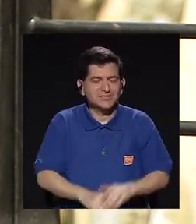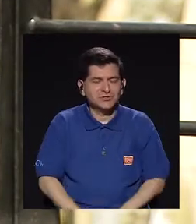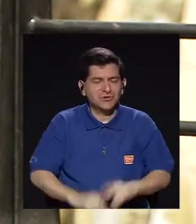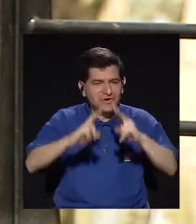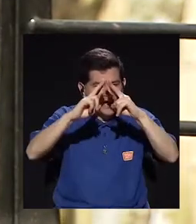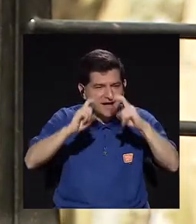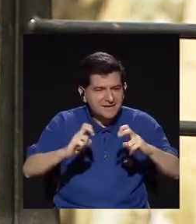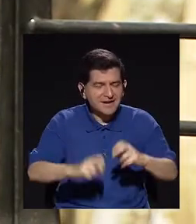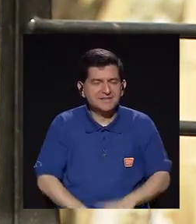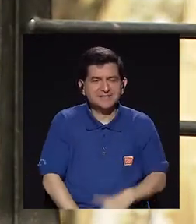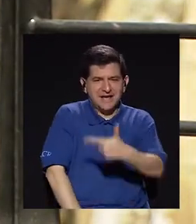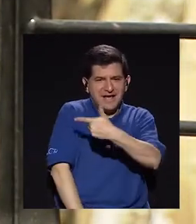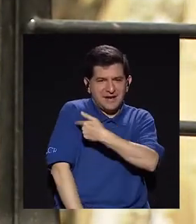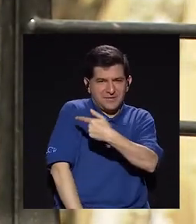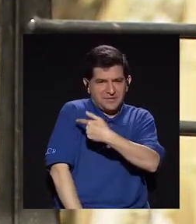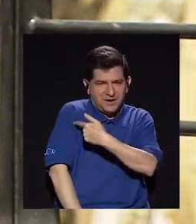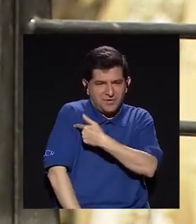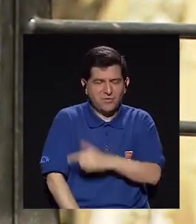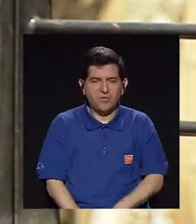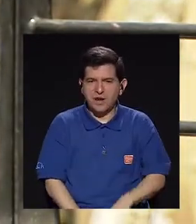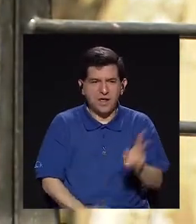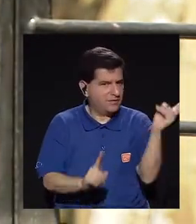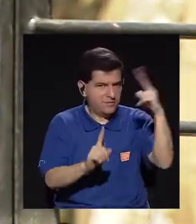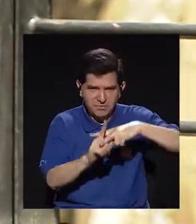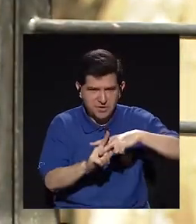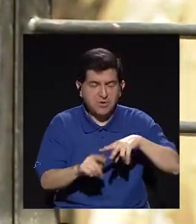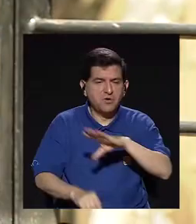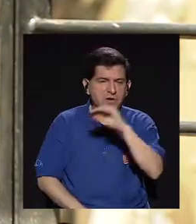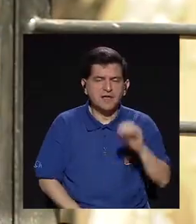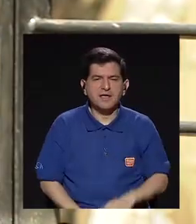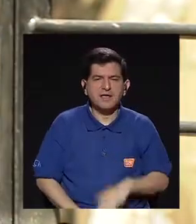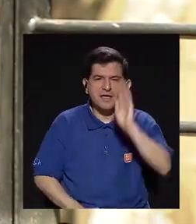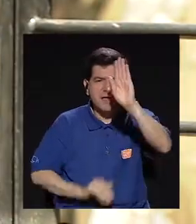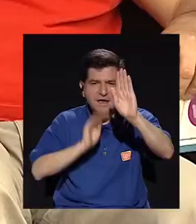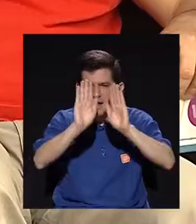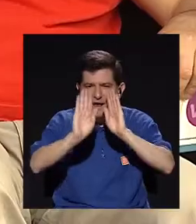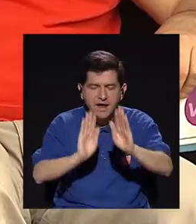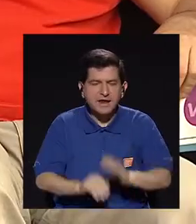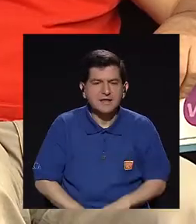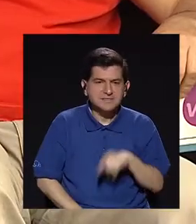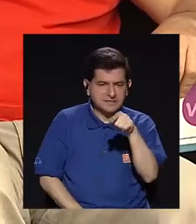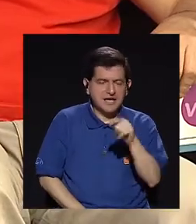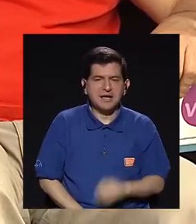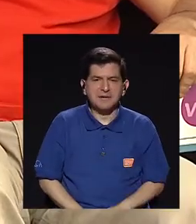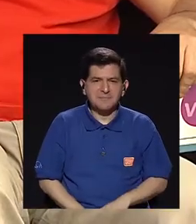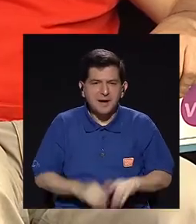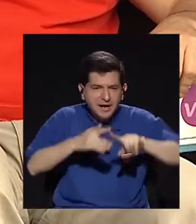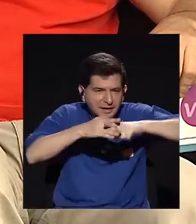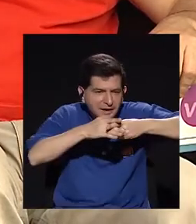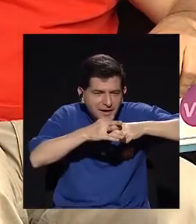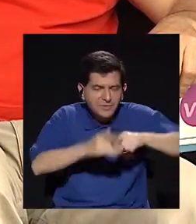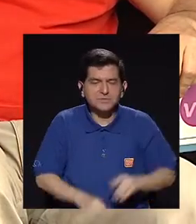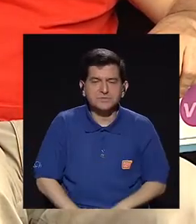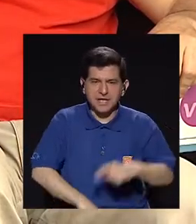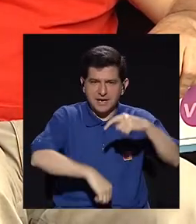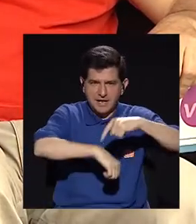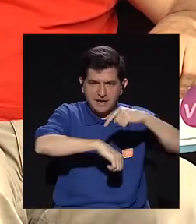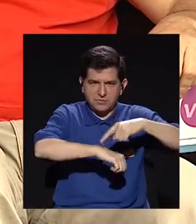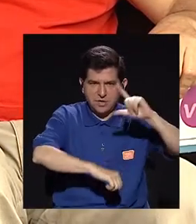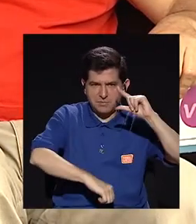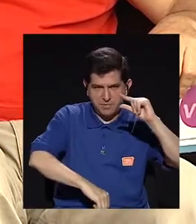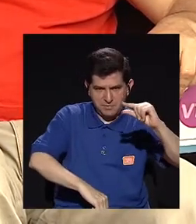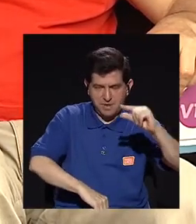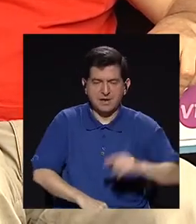casos tenemos que ver cuál era la vacuna que le tocaba al niño y se puede adecuar el esquema, que es lo que llamamos esquemas acortados, que ponemos en un